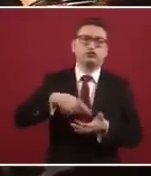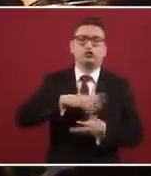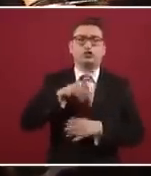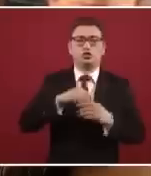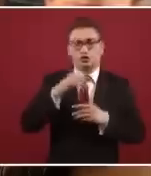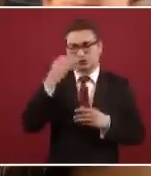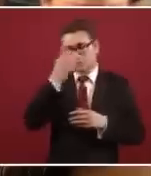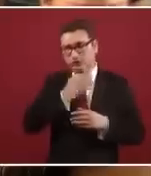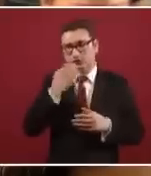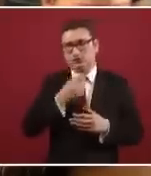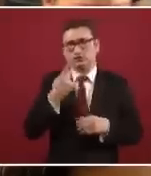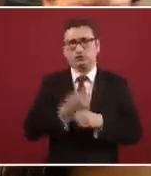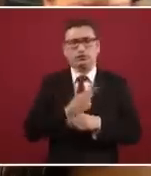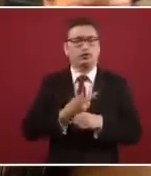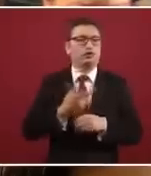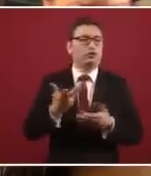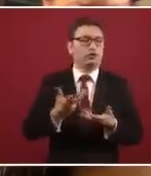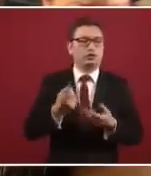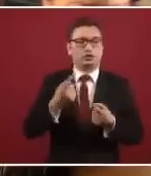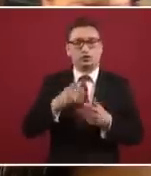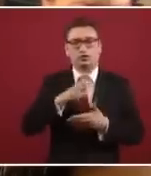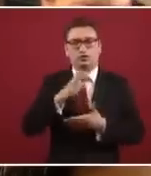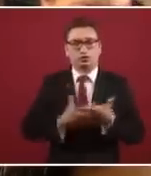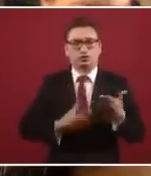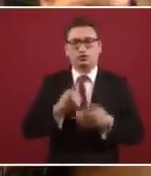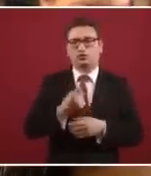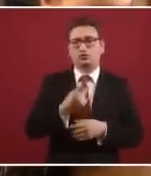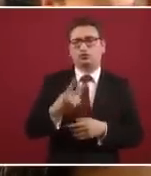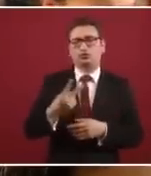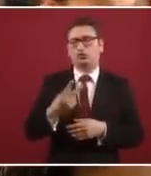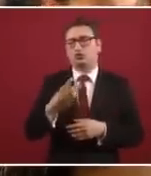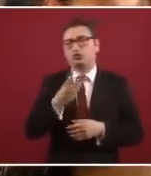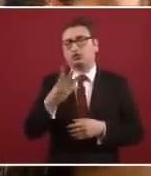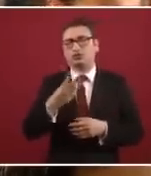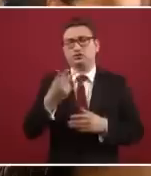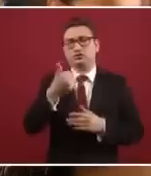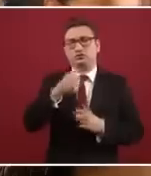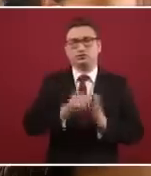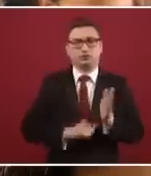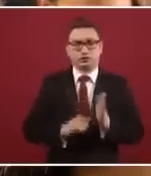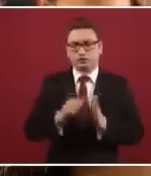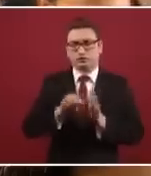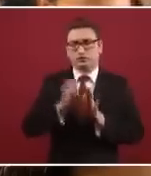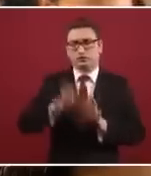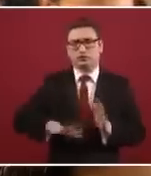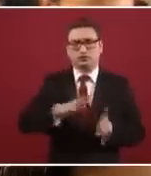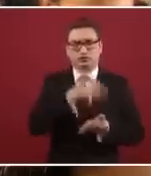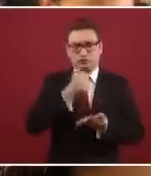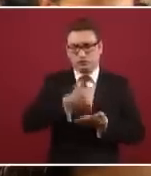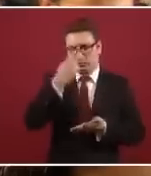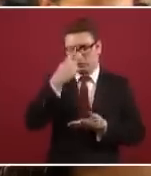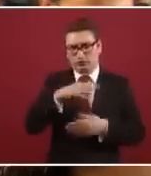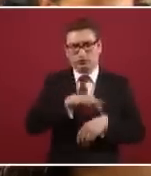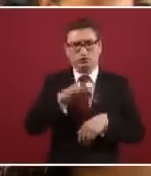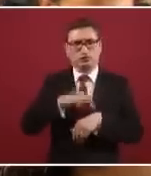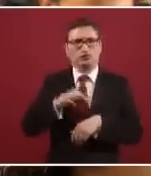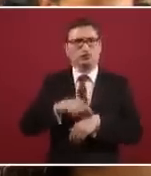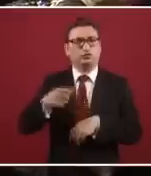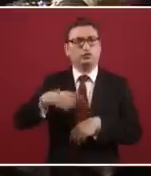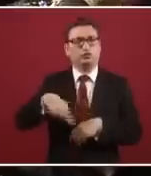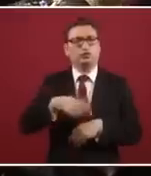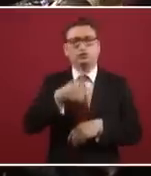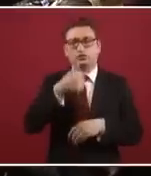que se suspendan los contratos de 1, 3, 6 meses, por ejemplo, en la Ciudad de México, hay muchos médicos que ahorita se les deben